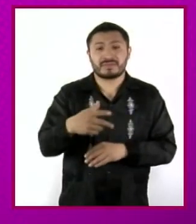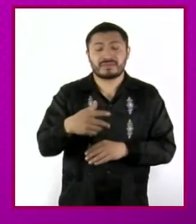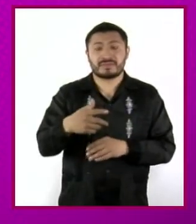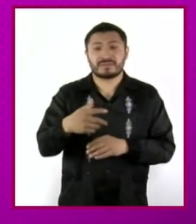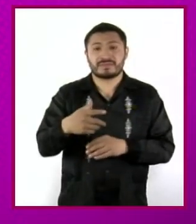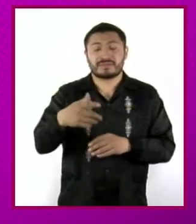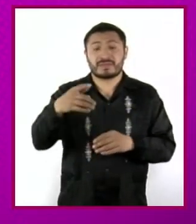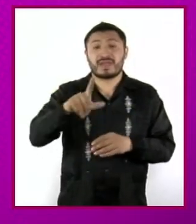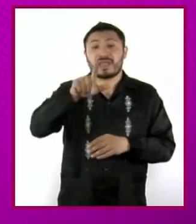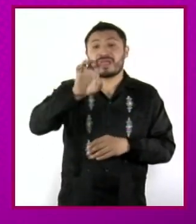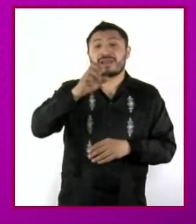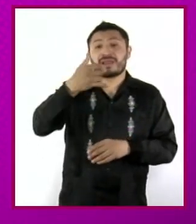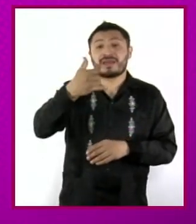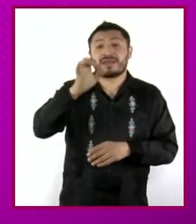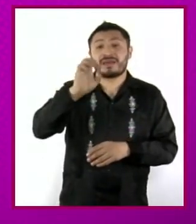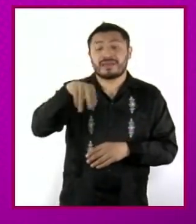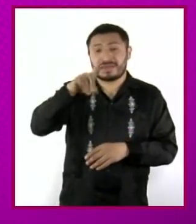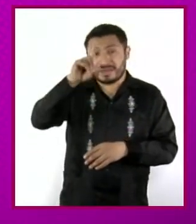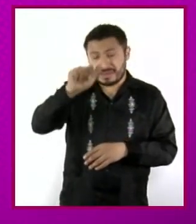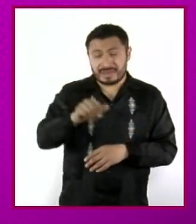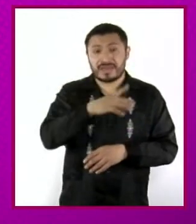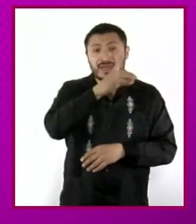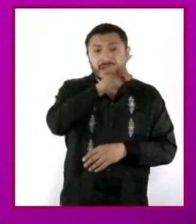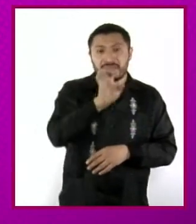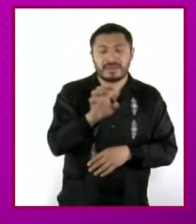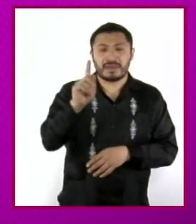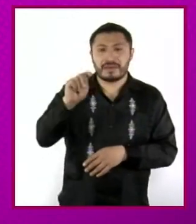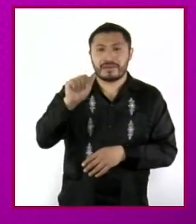leyenda de Tarzán, en donde